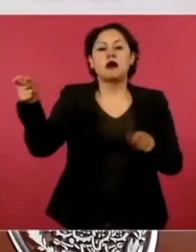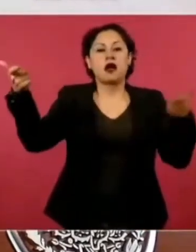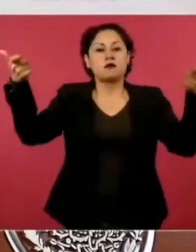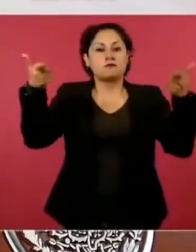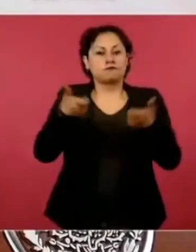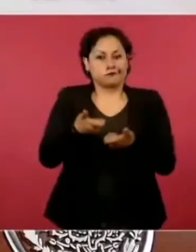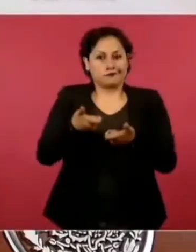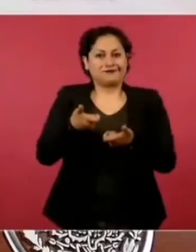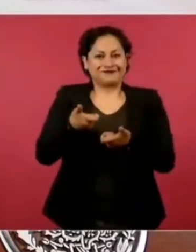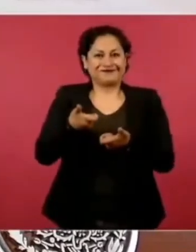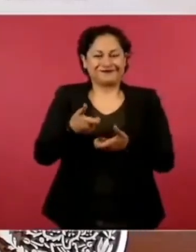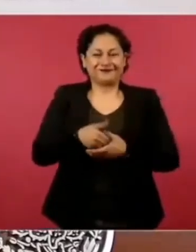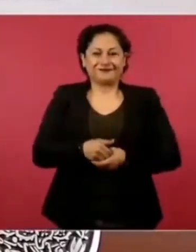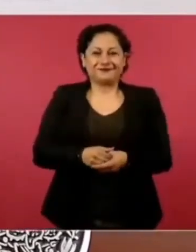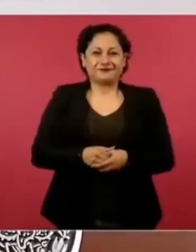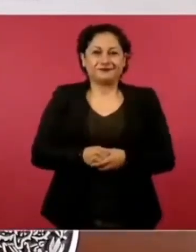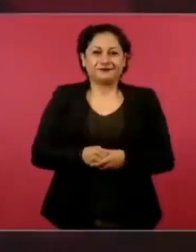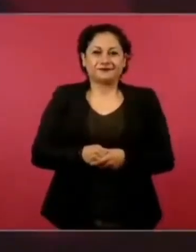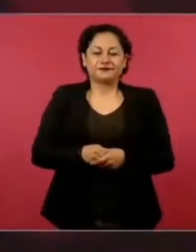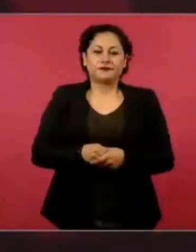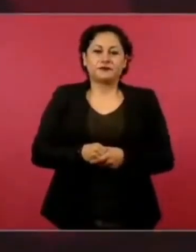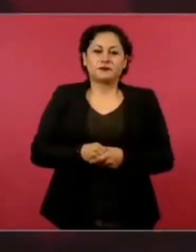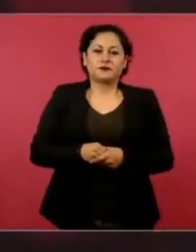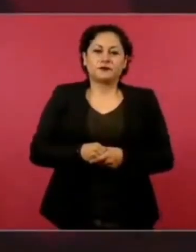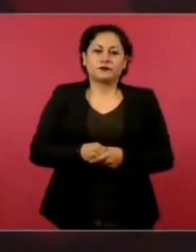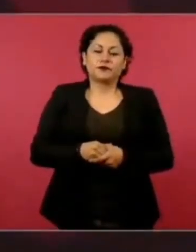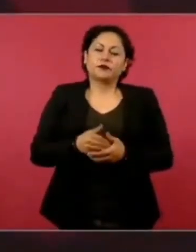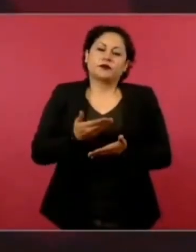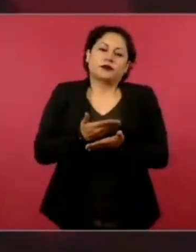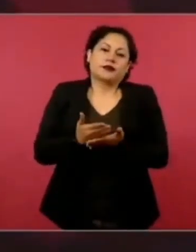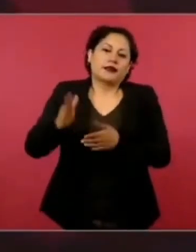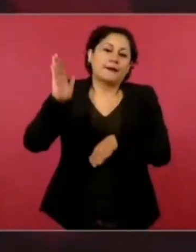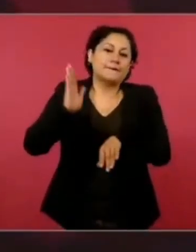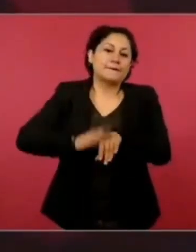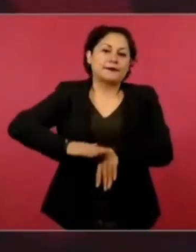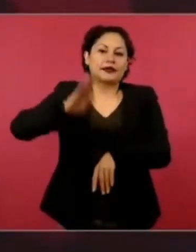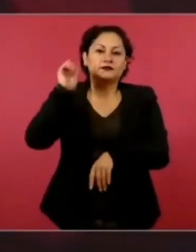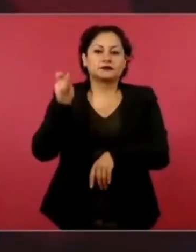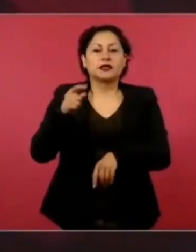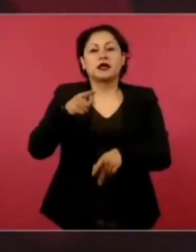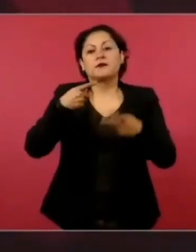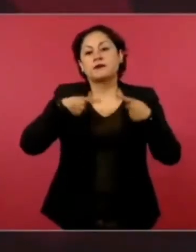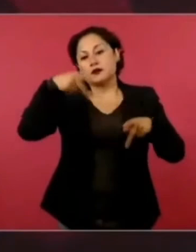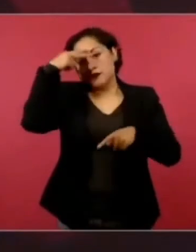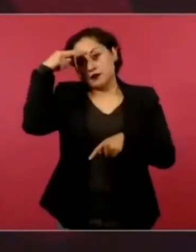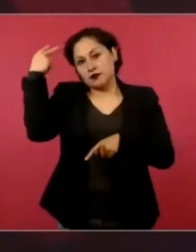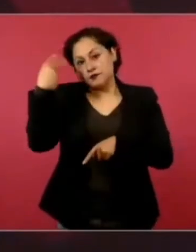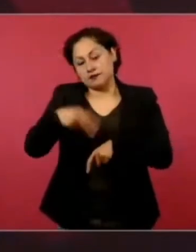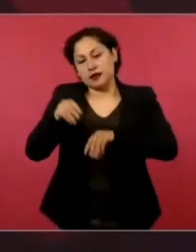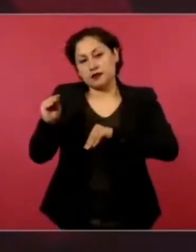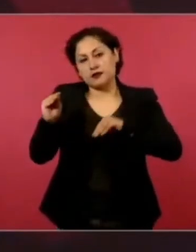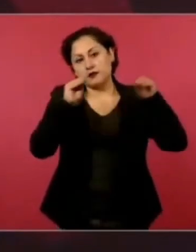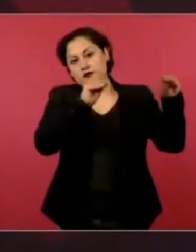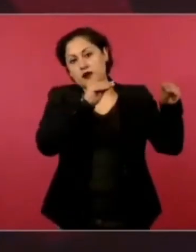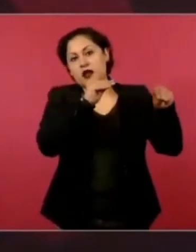aparejado a lo que envían nuestros paisanos, las